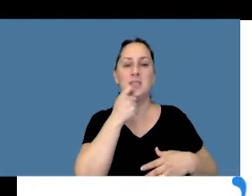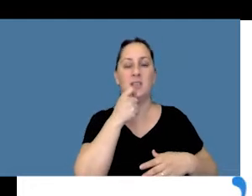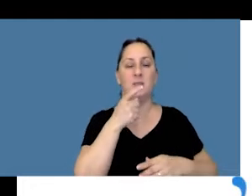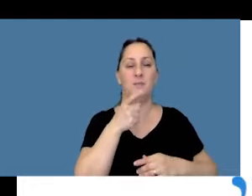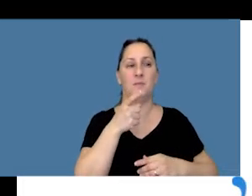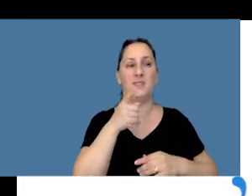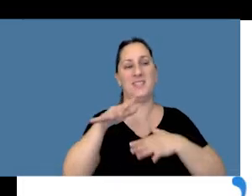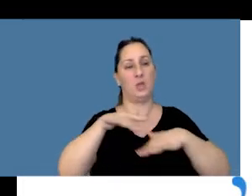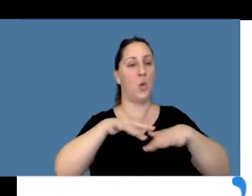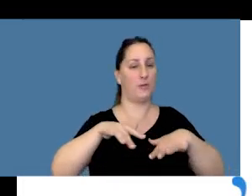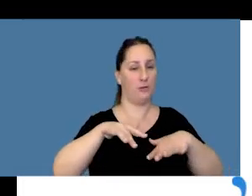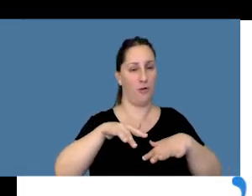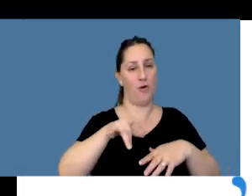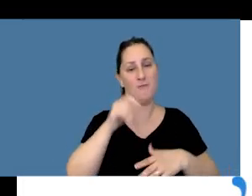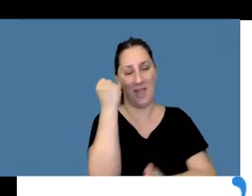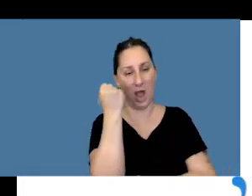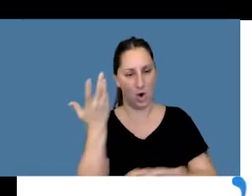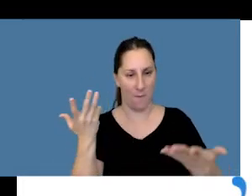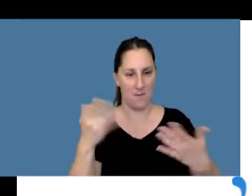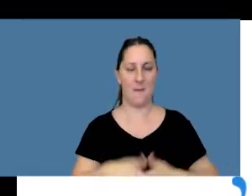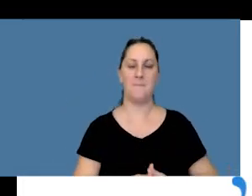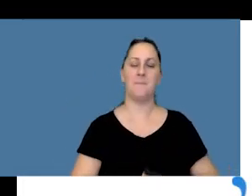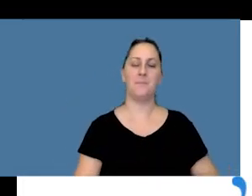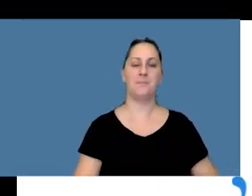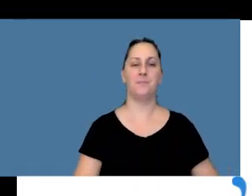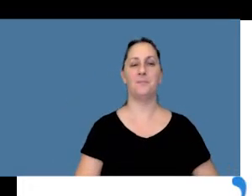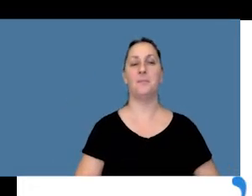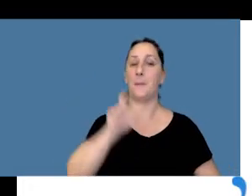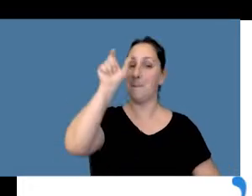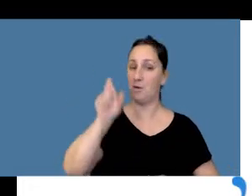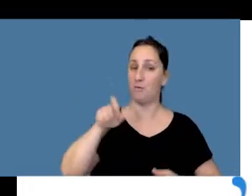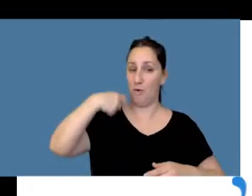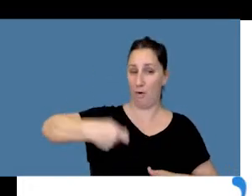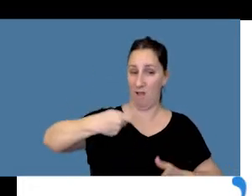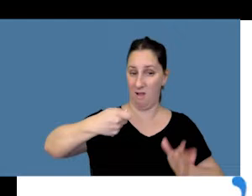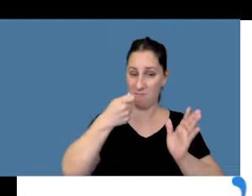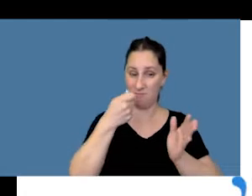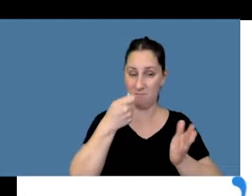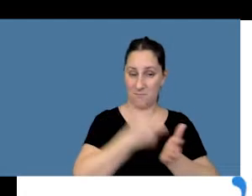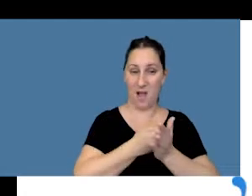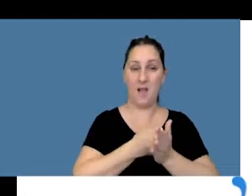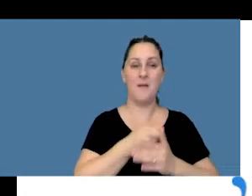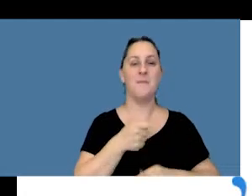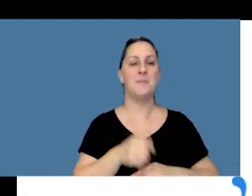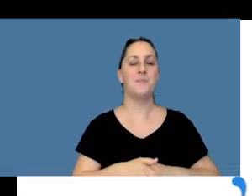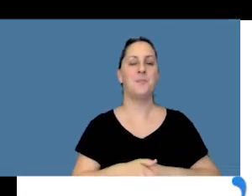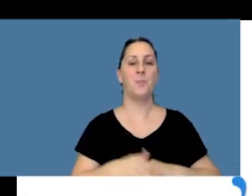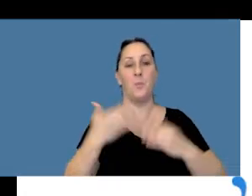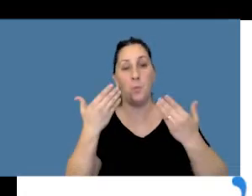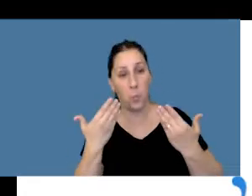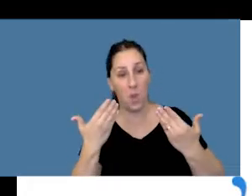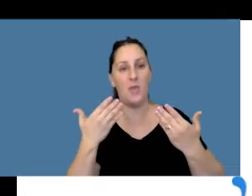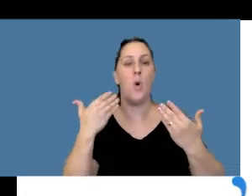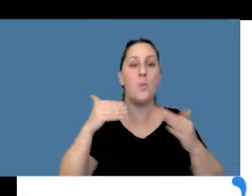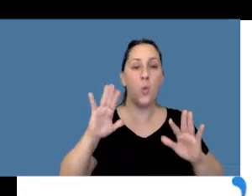su situación económica. Por supuesto, el contribuyente puede también, o pudo también